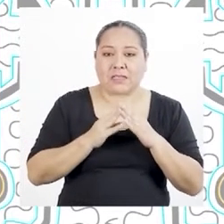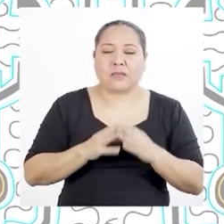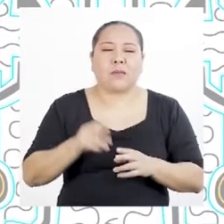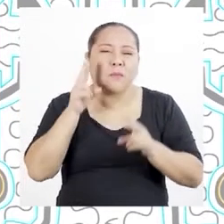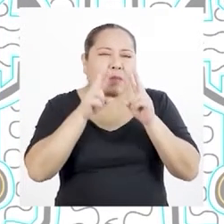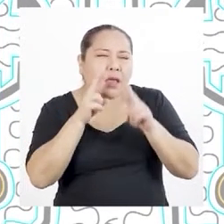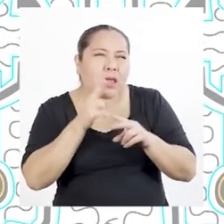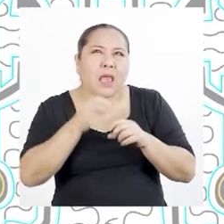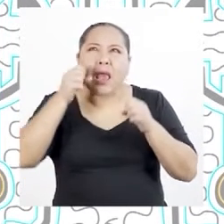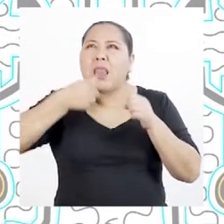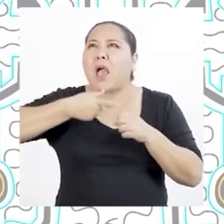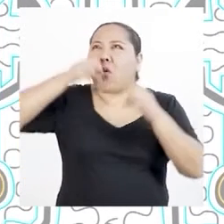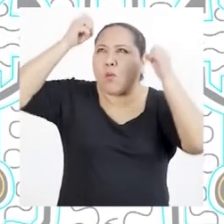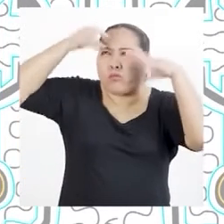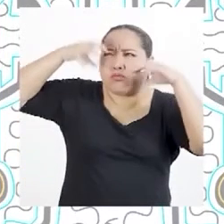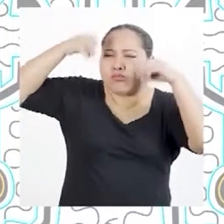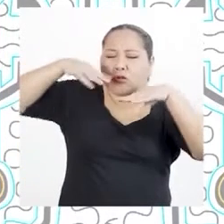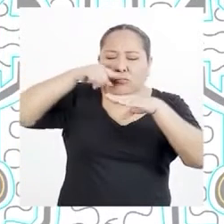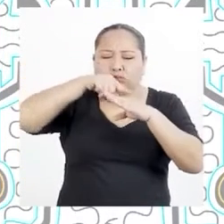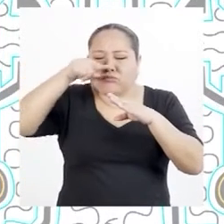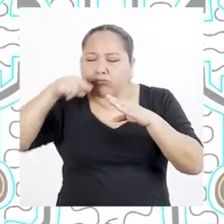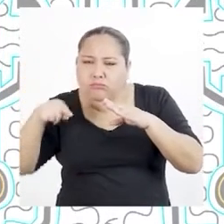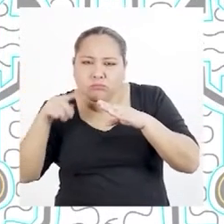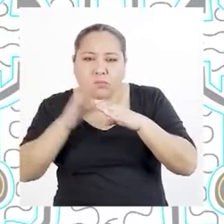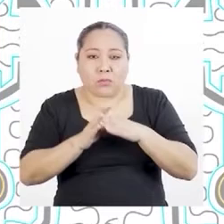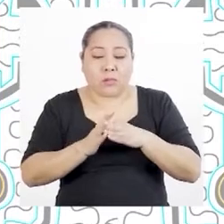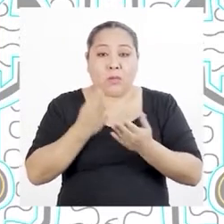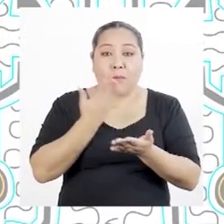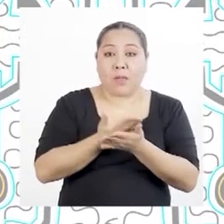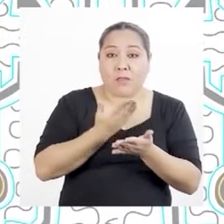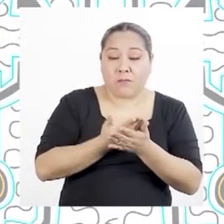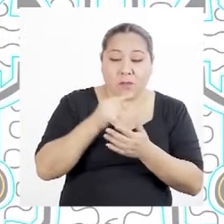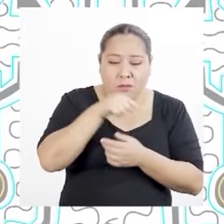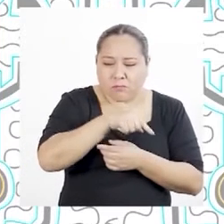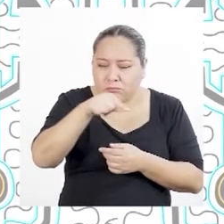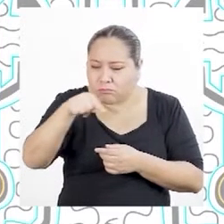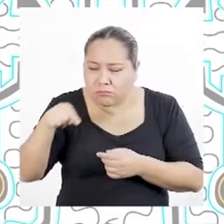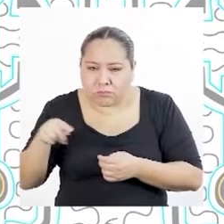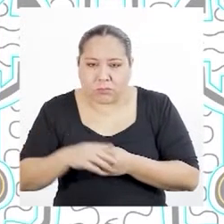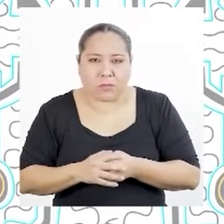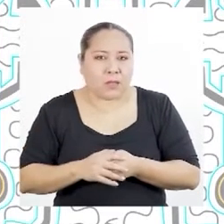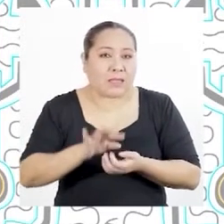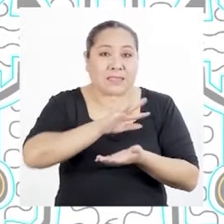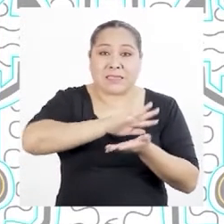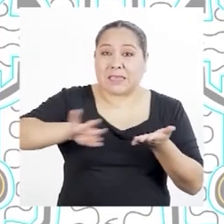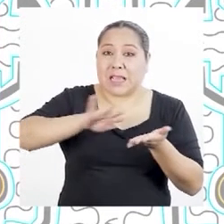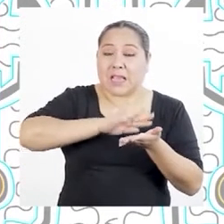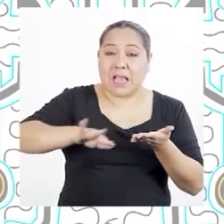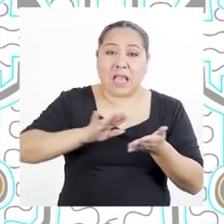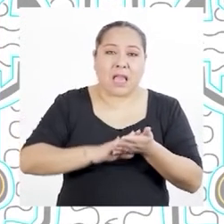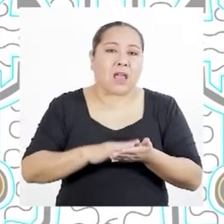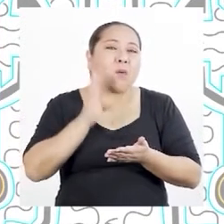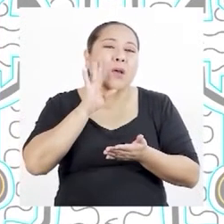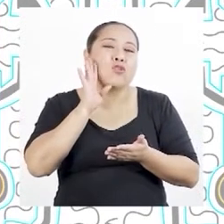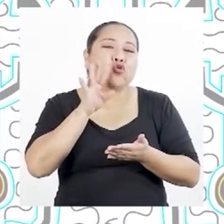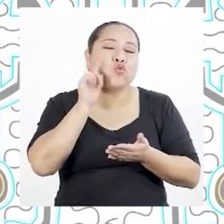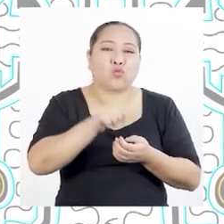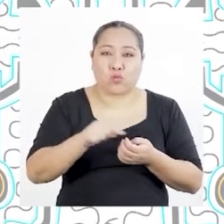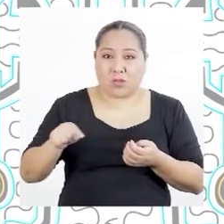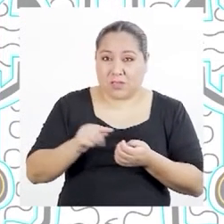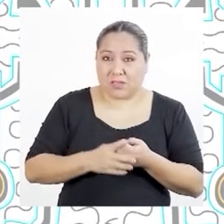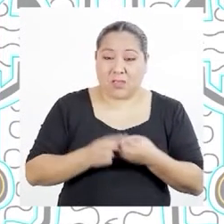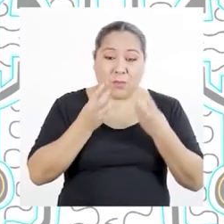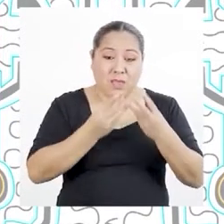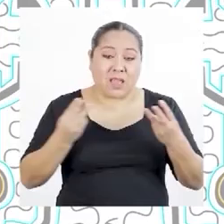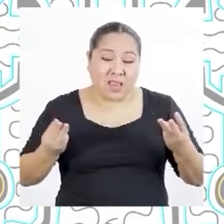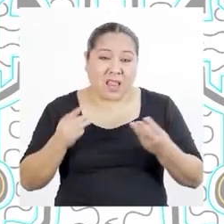por dónde baja el agua cuando llueve. Verificar que no haya obstáculos. Eliminar toda acumulación de residuos y materiales